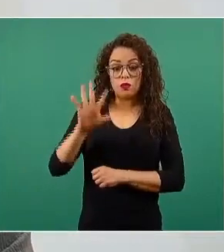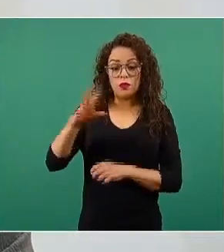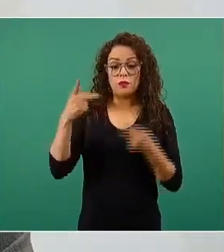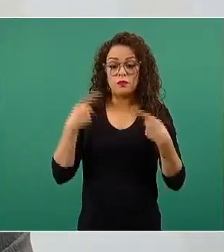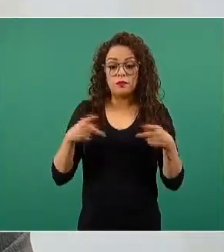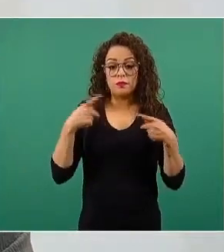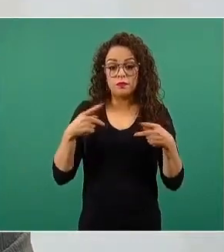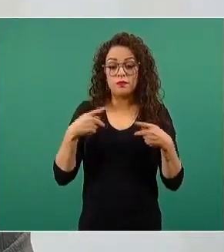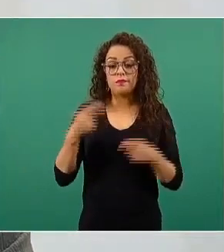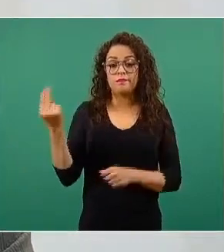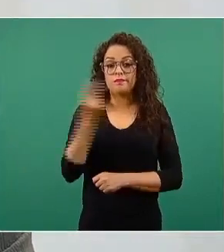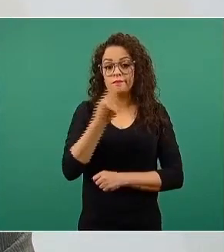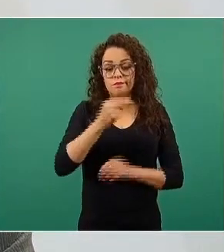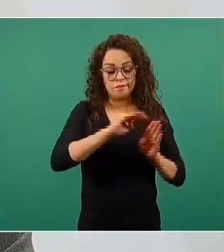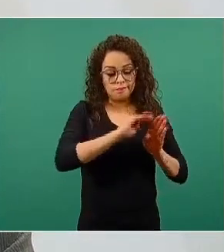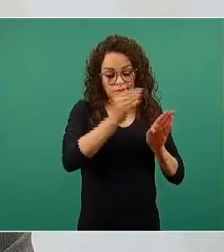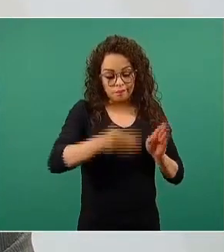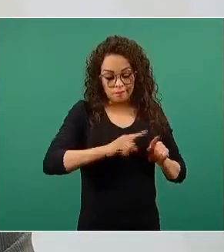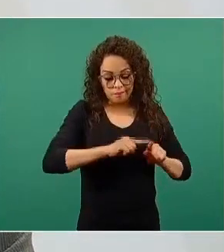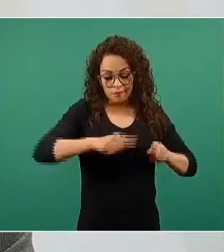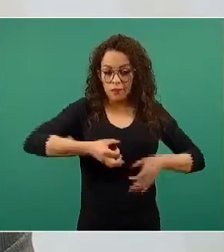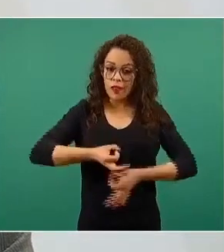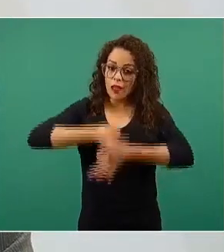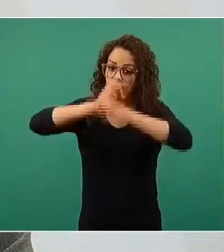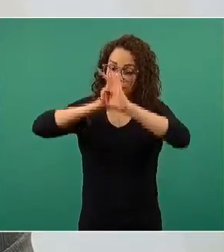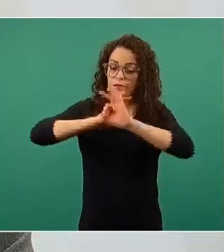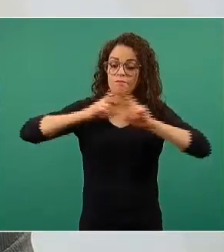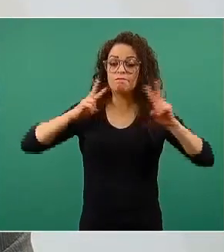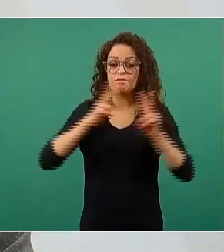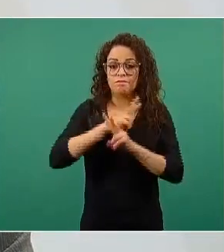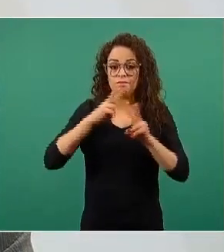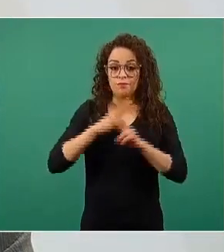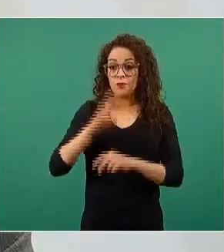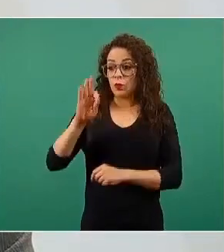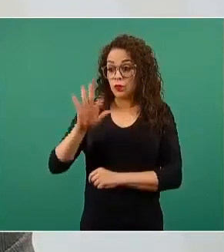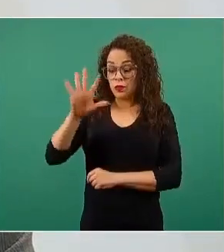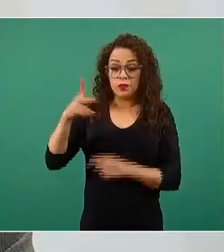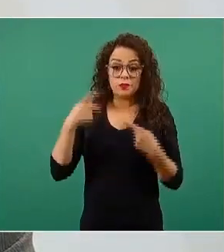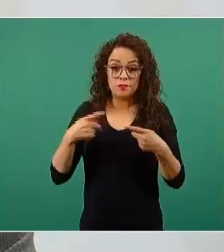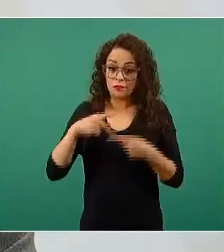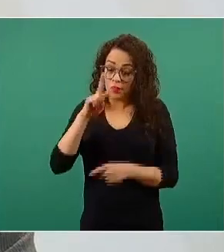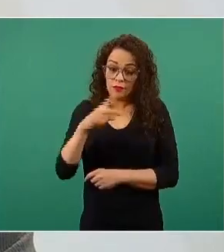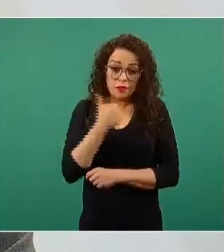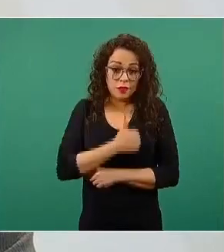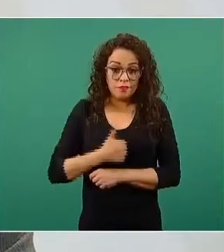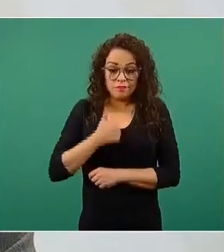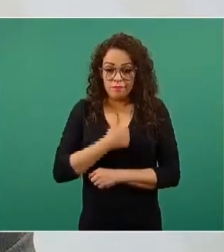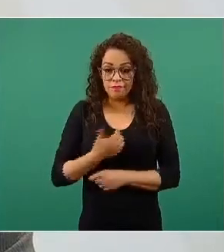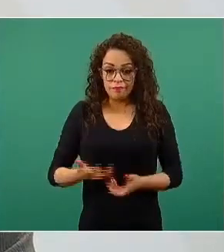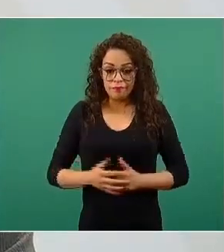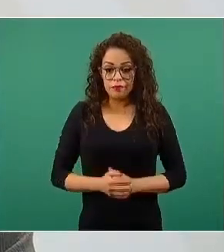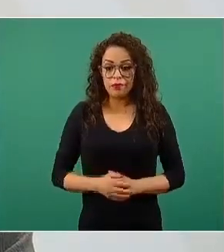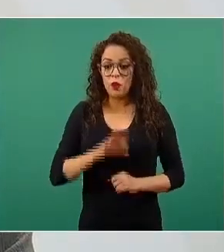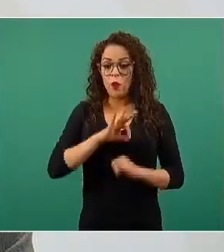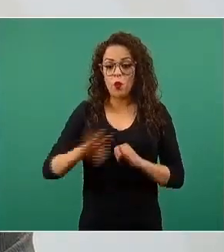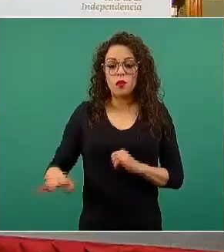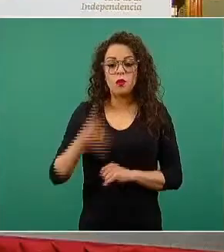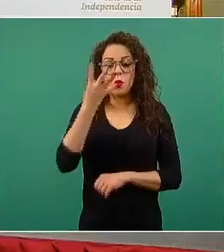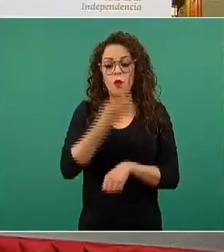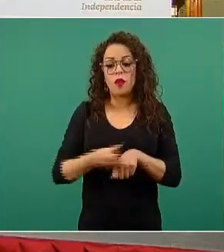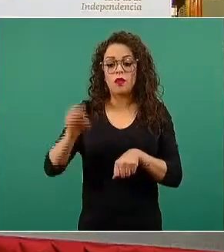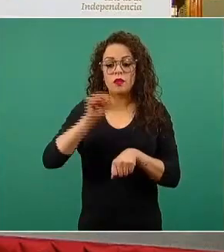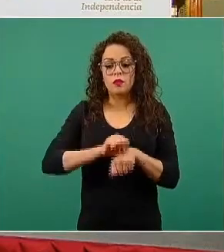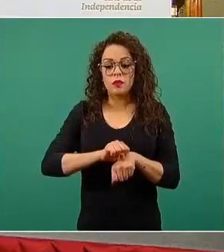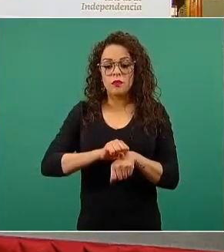que llegan a intubación, a intubarse esas 45 personas, lamentablemente. Y en las últimas 4 semanas se